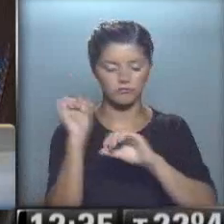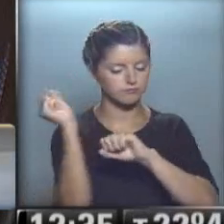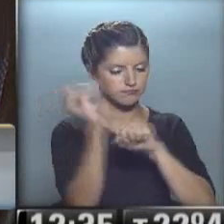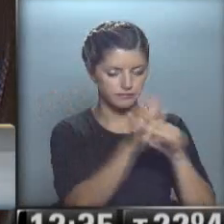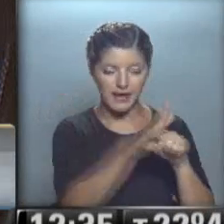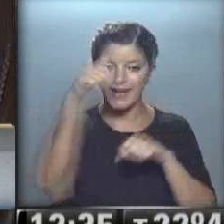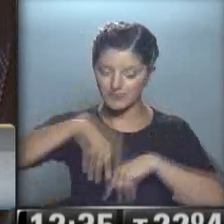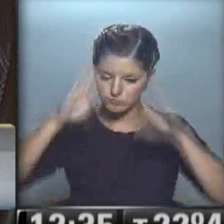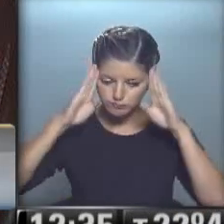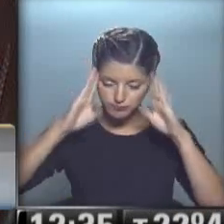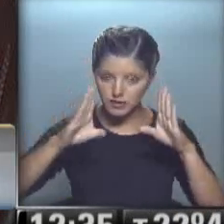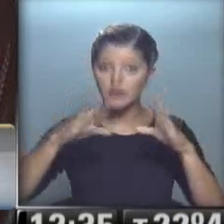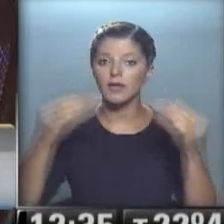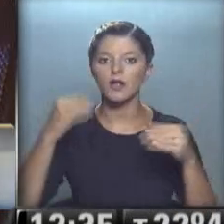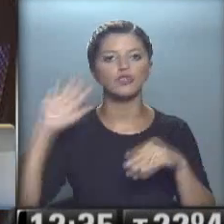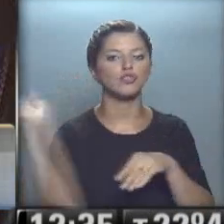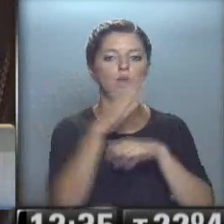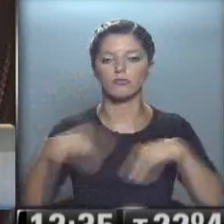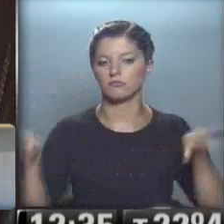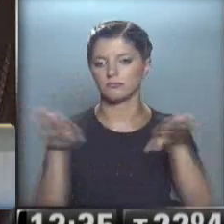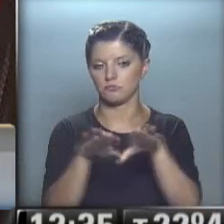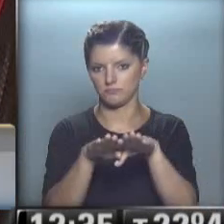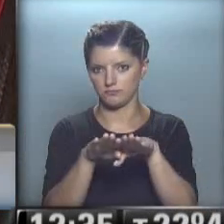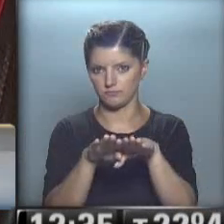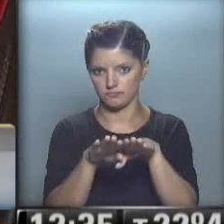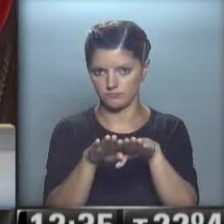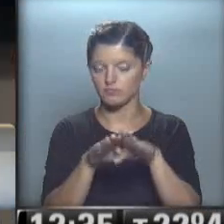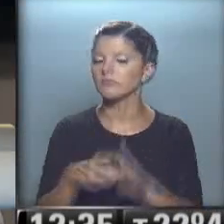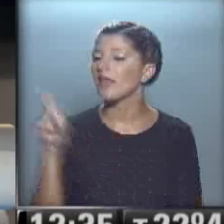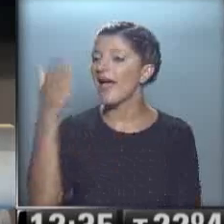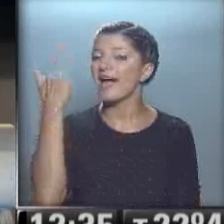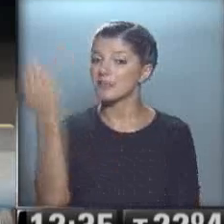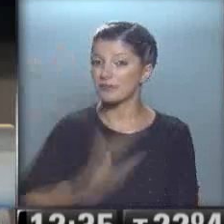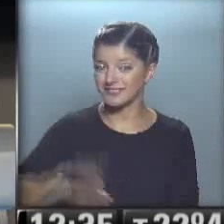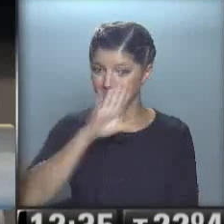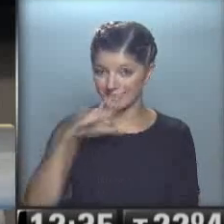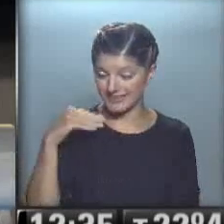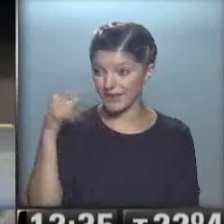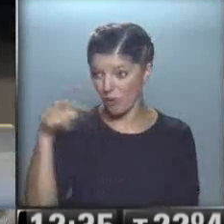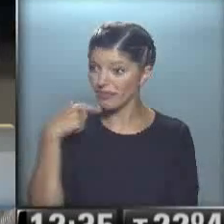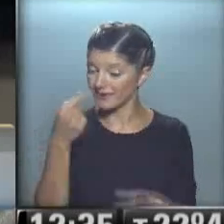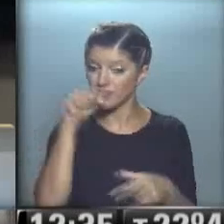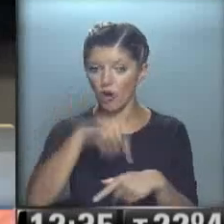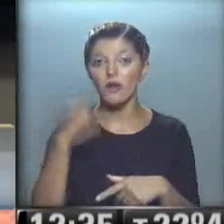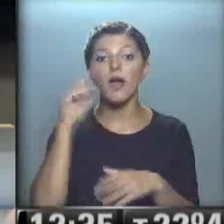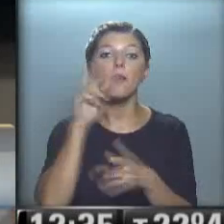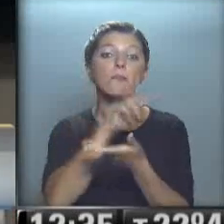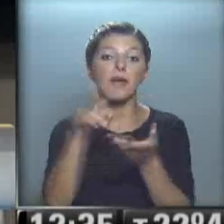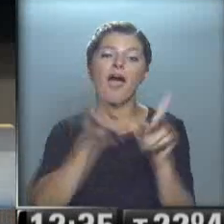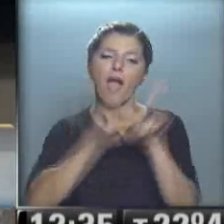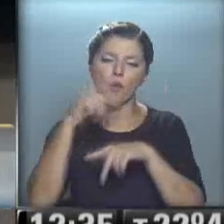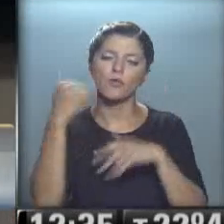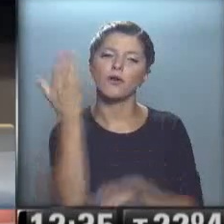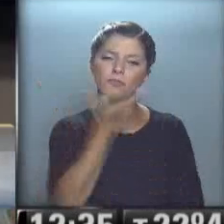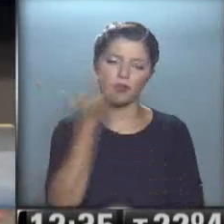objetivo de esta de esto es que seamos todos iguales No ya que mencionas a la presidentea Cristina Fernández le preparamos una edición de alguno de los